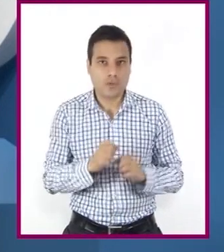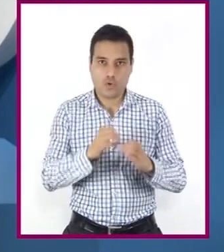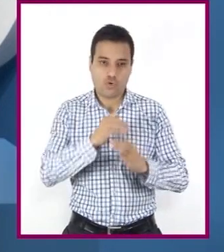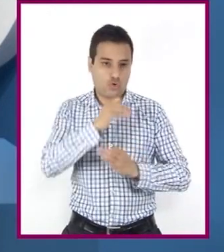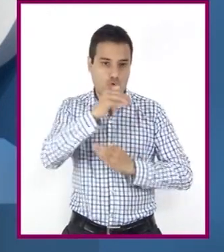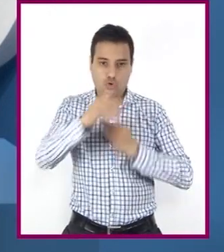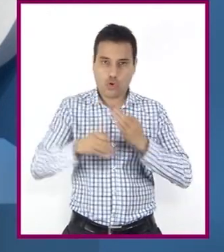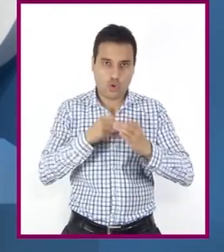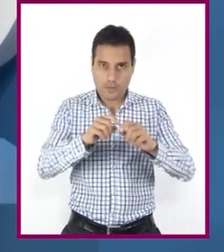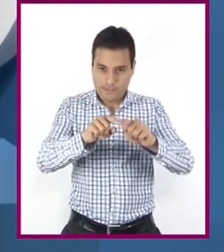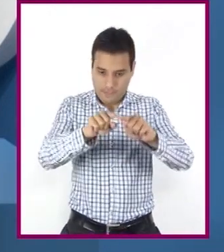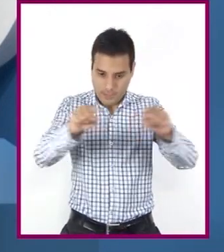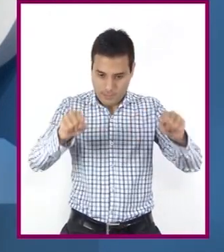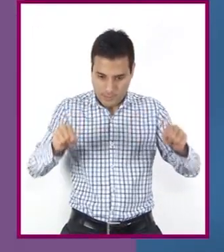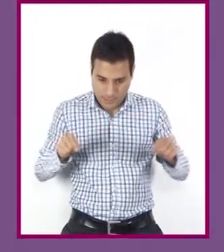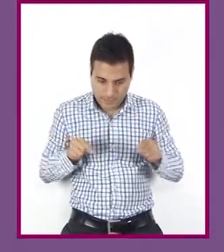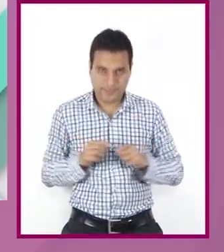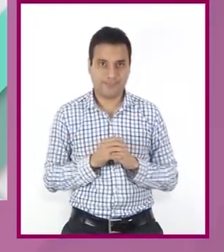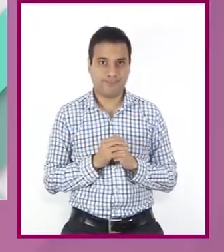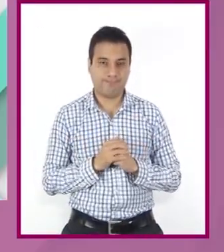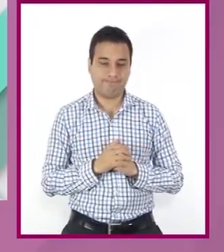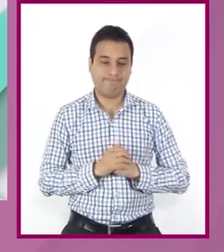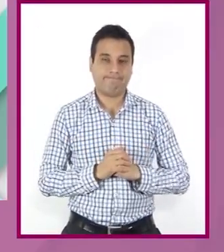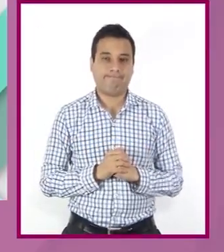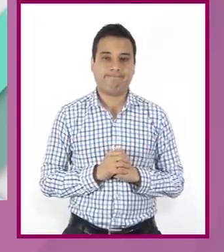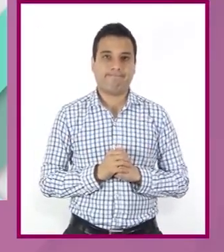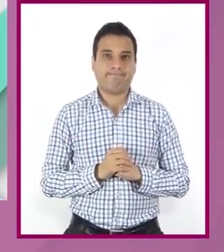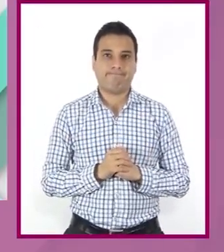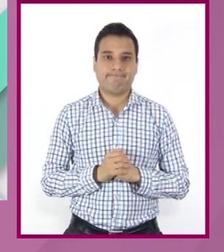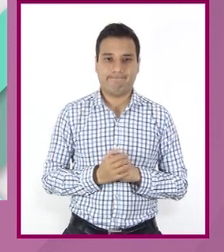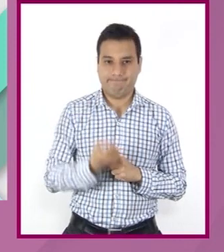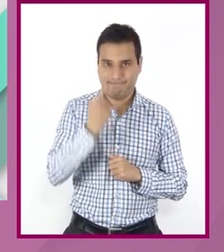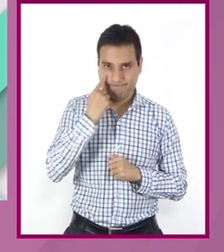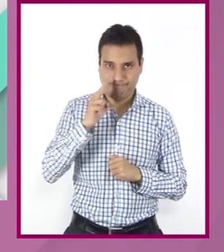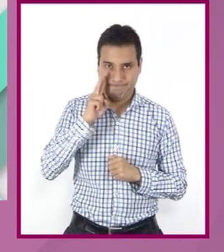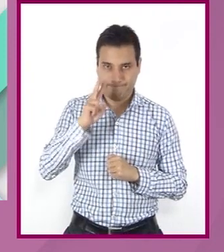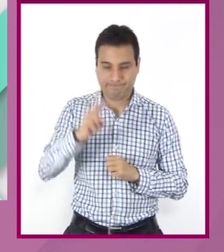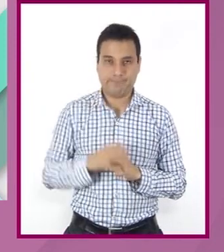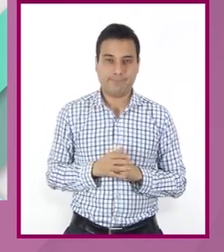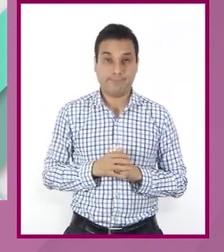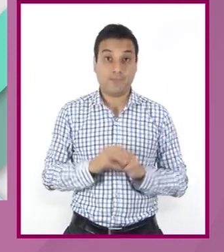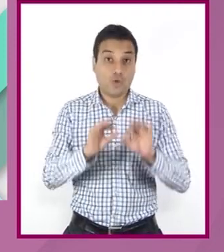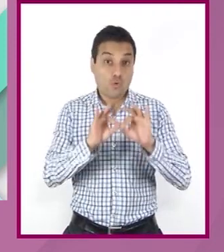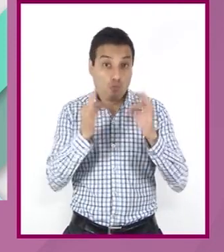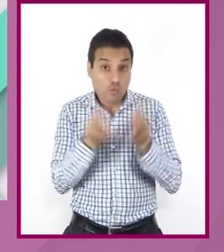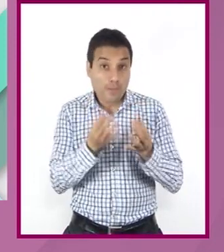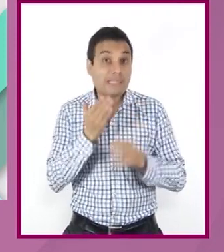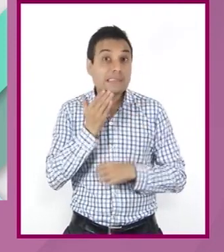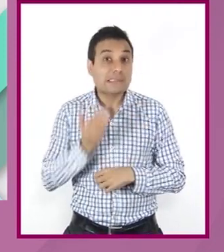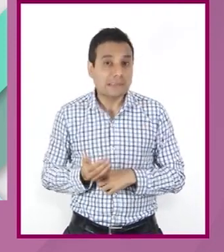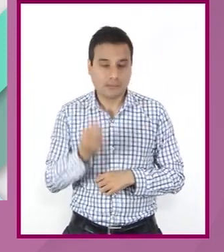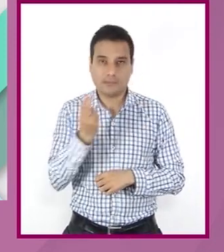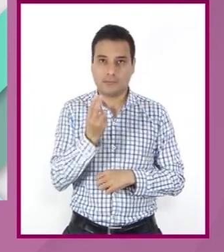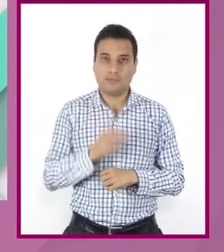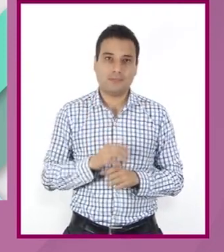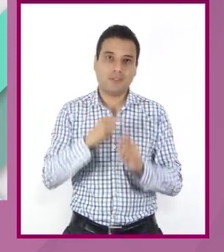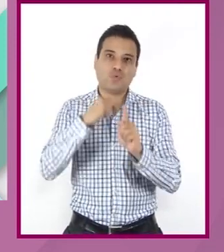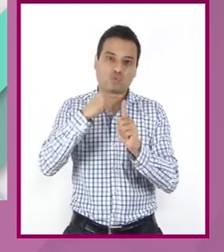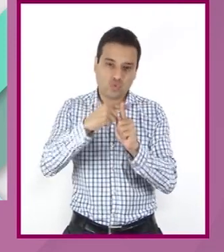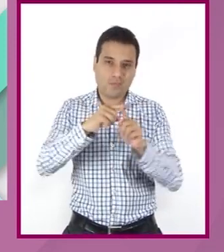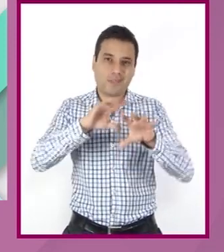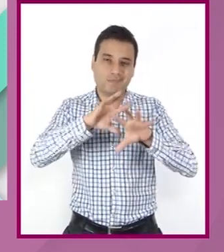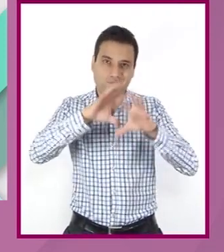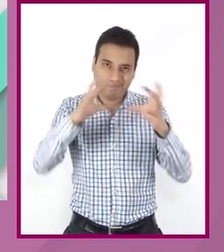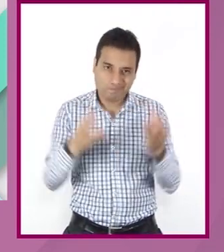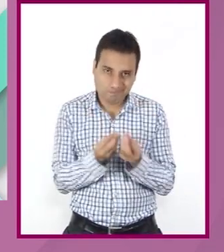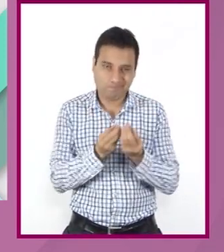del zoclo o rodapié que se necesitará. Observen que en los polígonos irregulares es necesario sumar uno por uno los lados